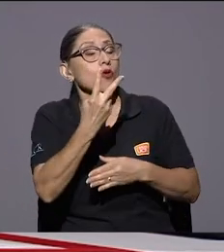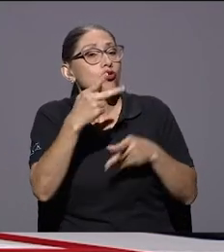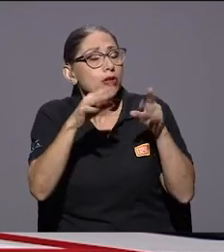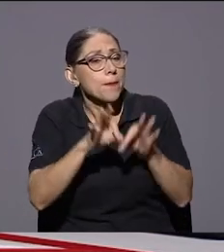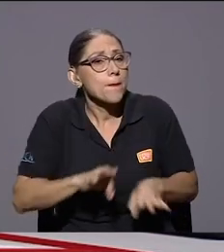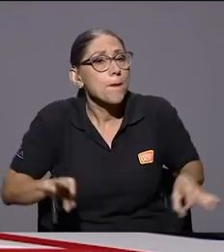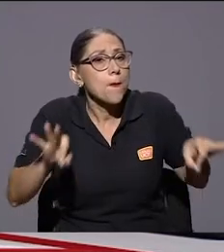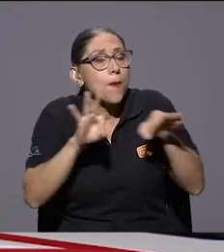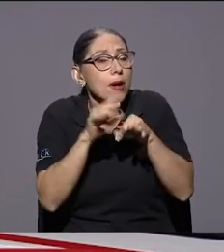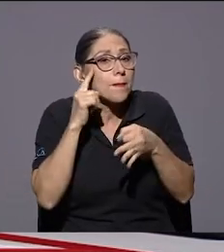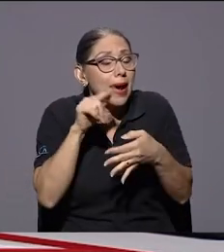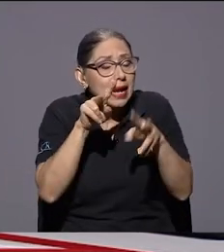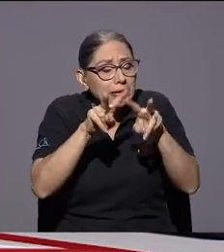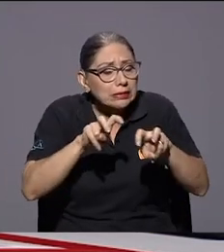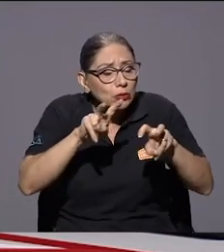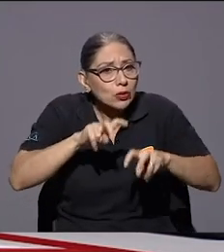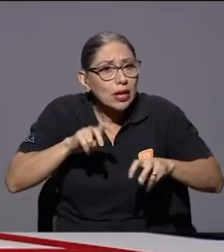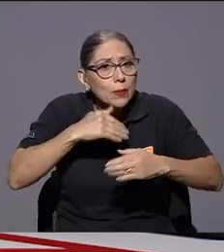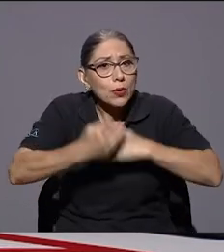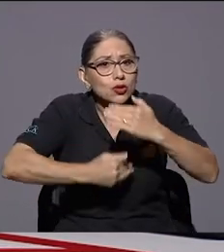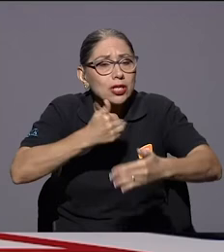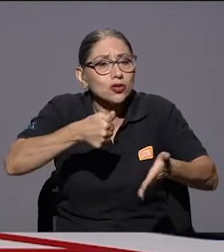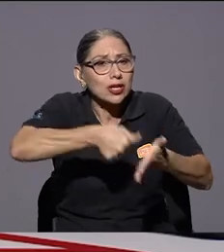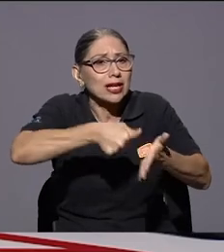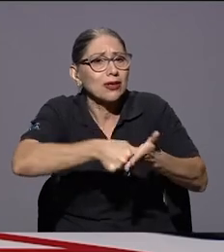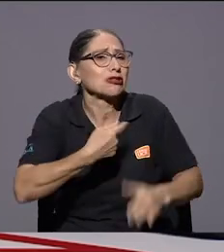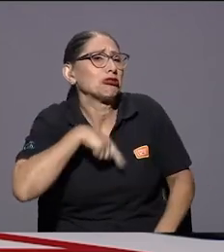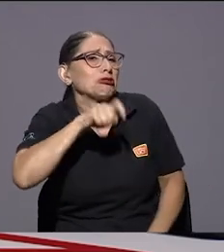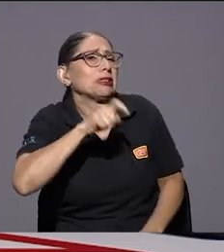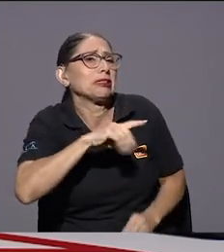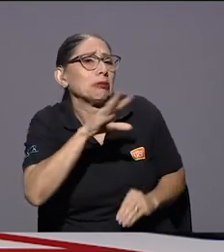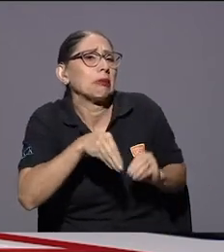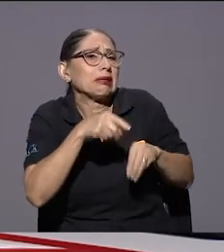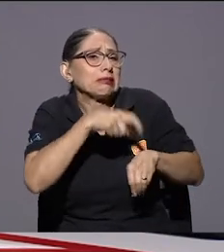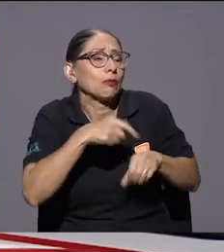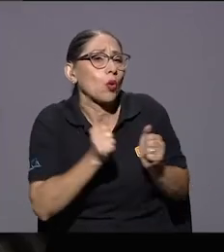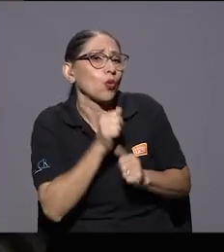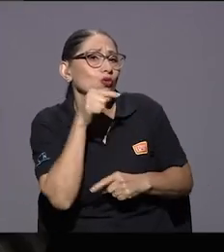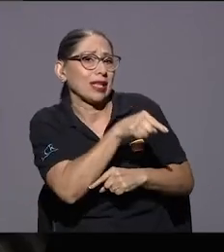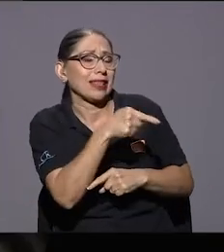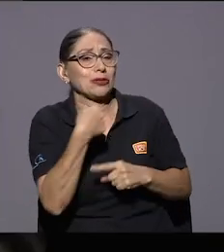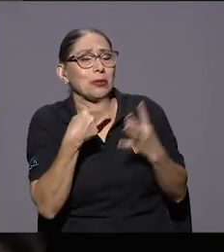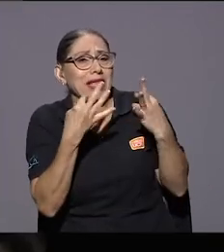electorales. Don Randall, necesito como 5 bloques más con usted.